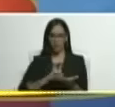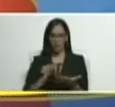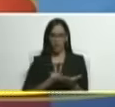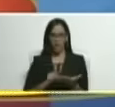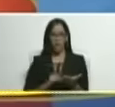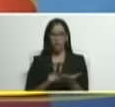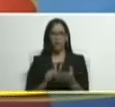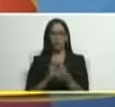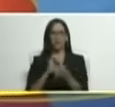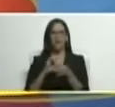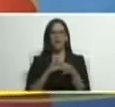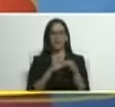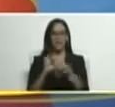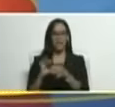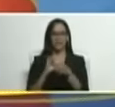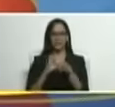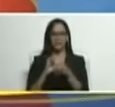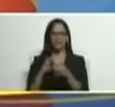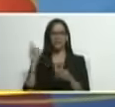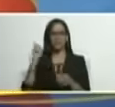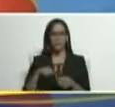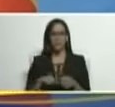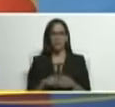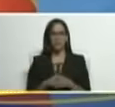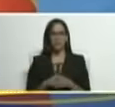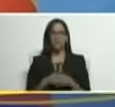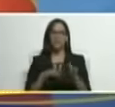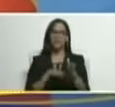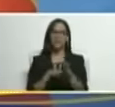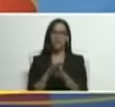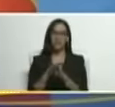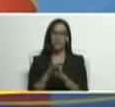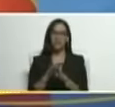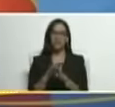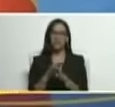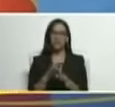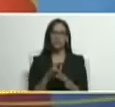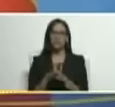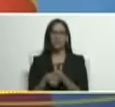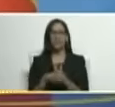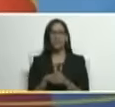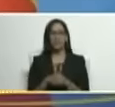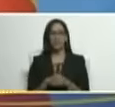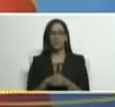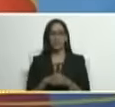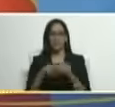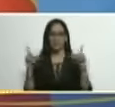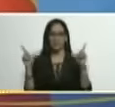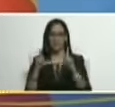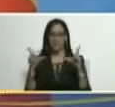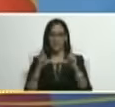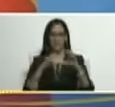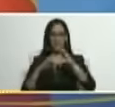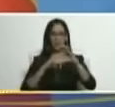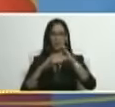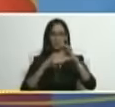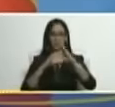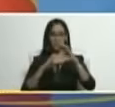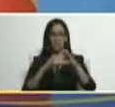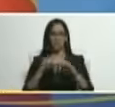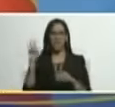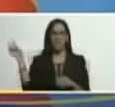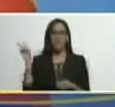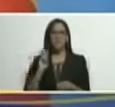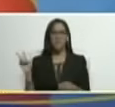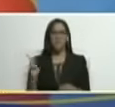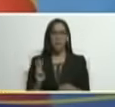una alianza de gran calado también para el desarrollo de las telecomunicaciones. Vietnam